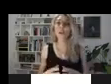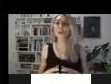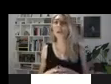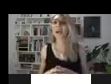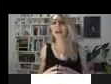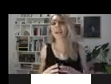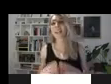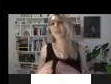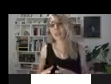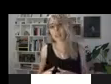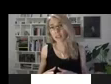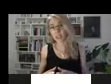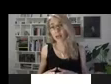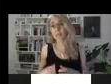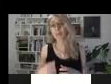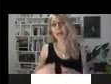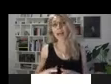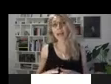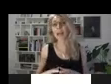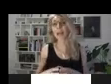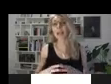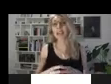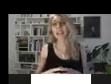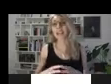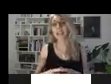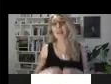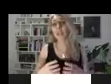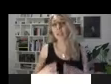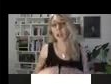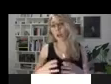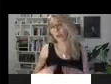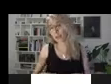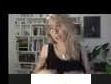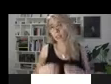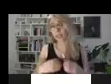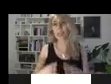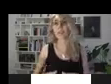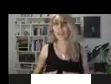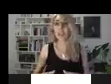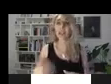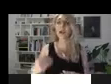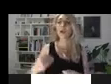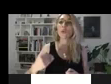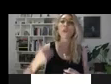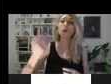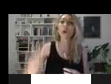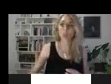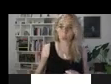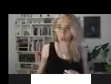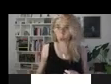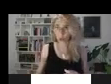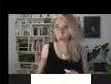está buscando una experiencia para ser transmitida, compartida, experimentada con